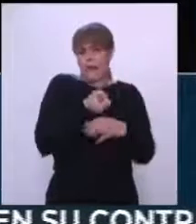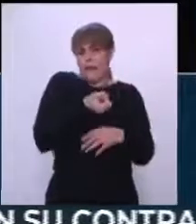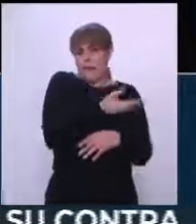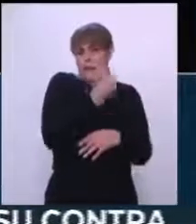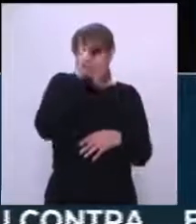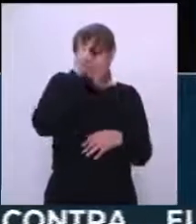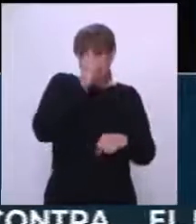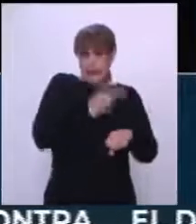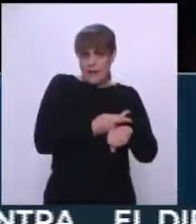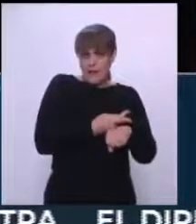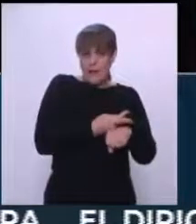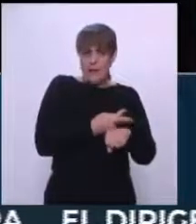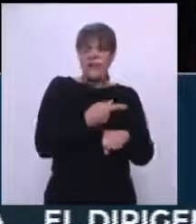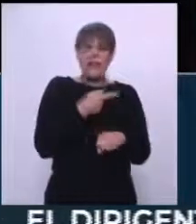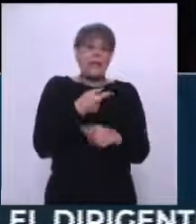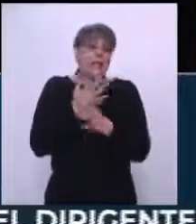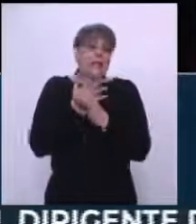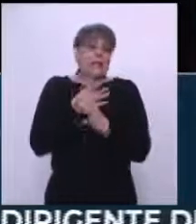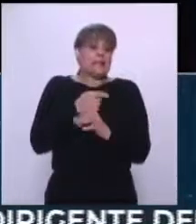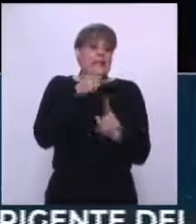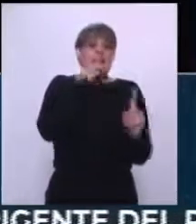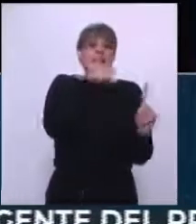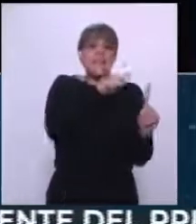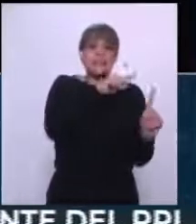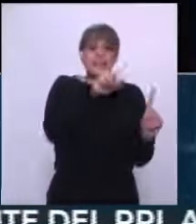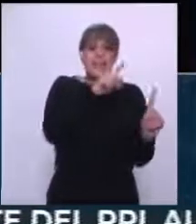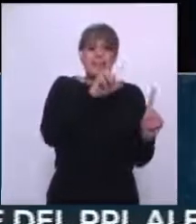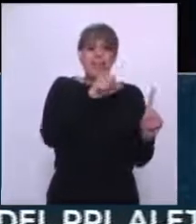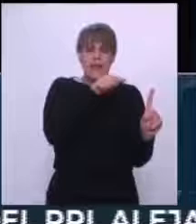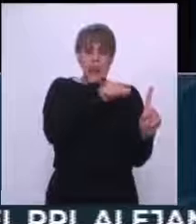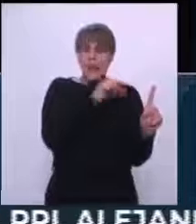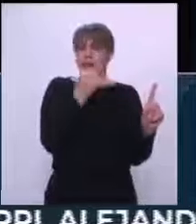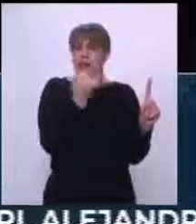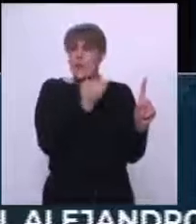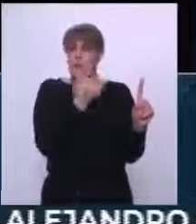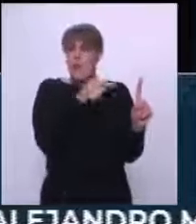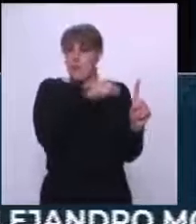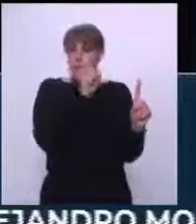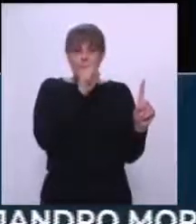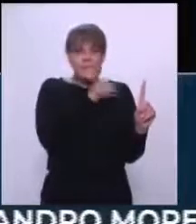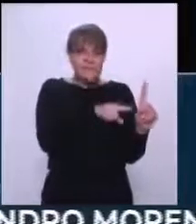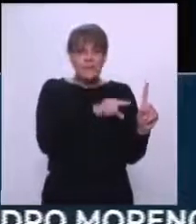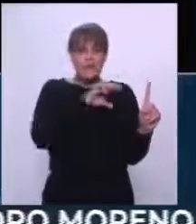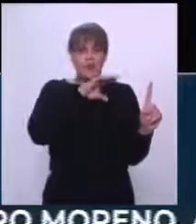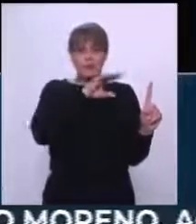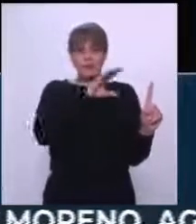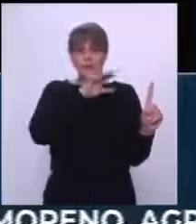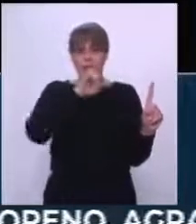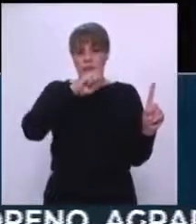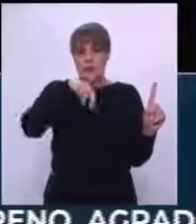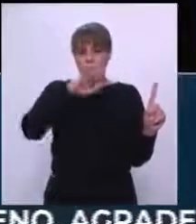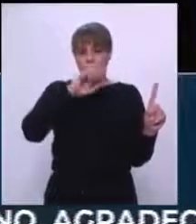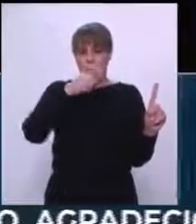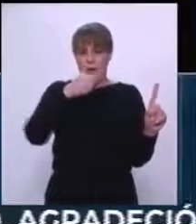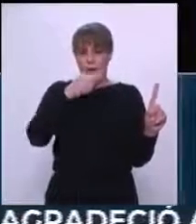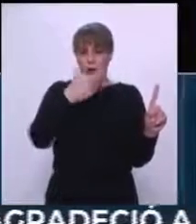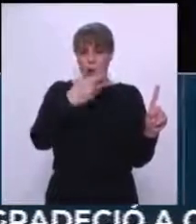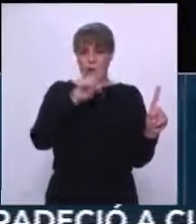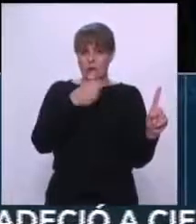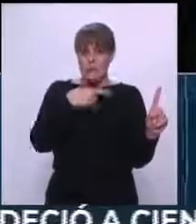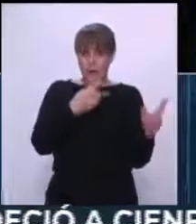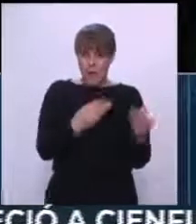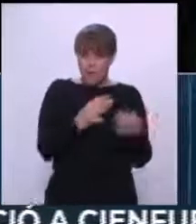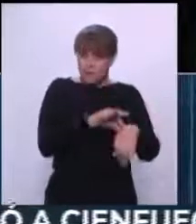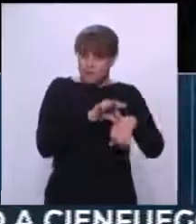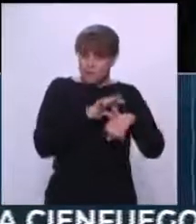que es Cienfuegos. Se asume que es Cienfuegos. No tenemos obviamente las escuchas ni toda la evidencia que se hubiera dado